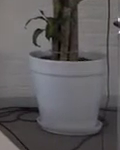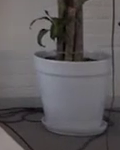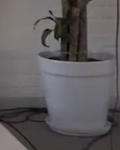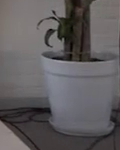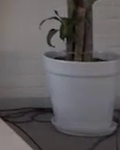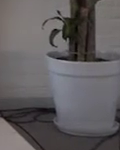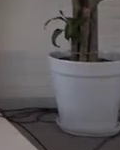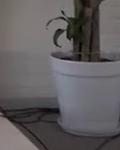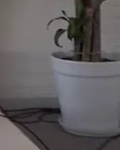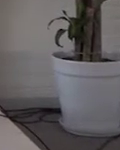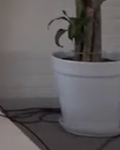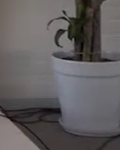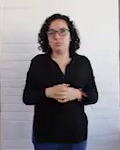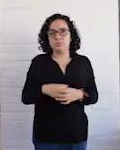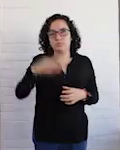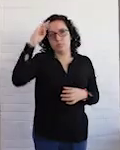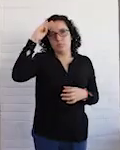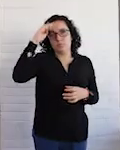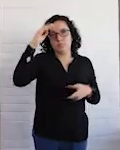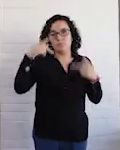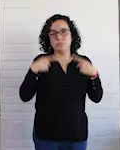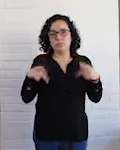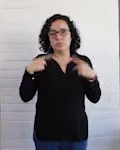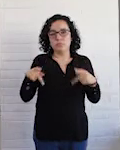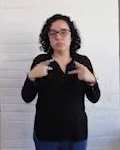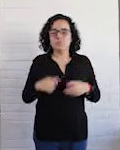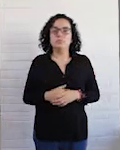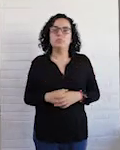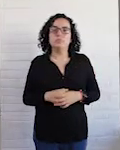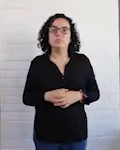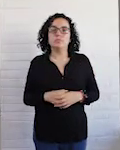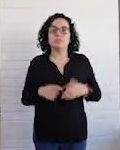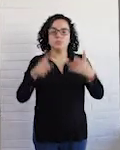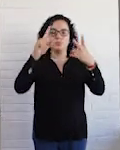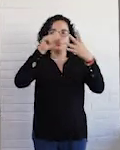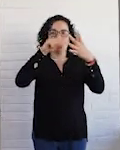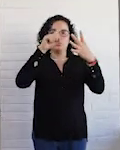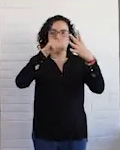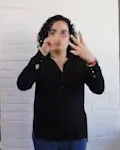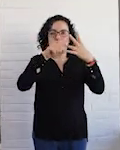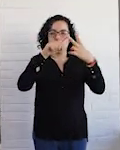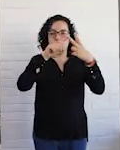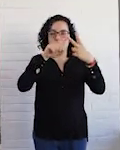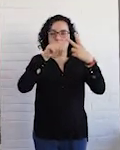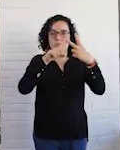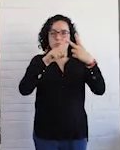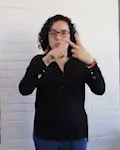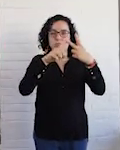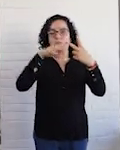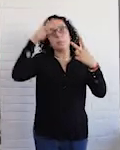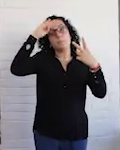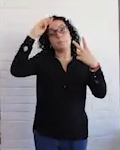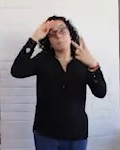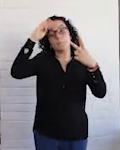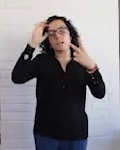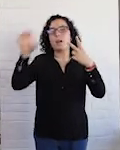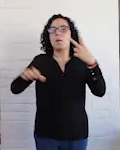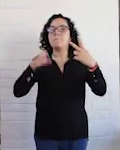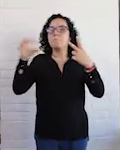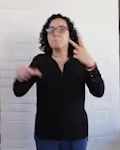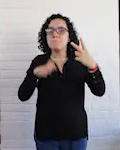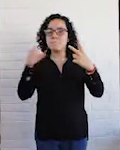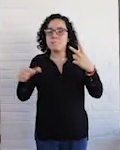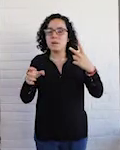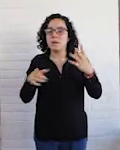que cualquier otra cosa. Segundo paso. Al pensar en el negocio que ustedes están manejando, en la marca o en